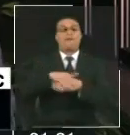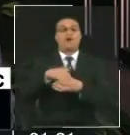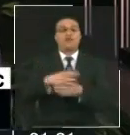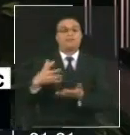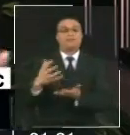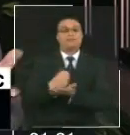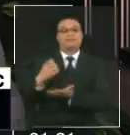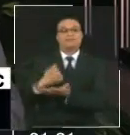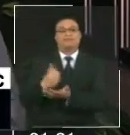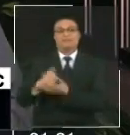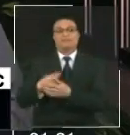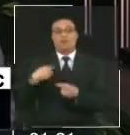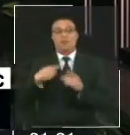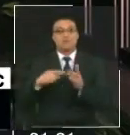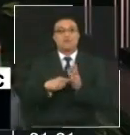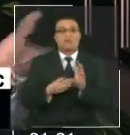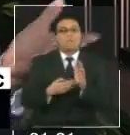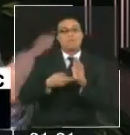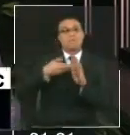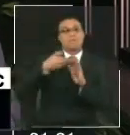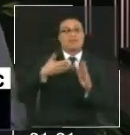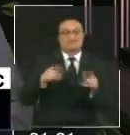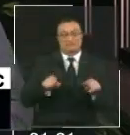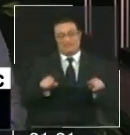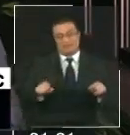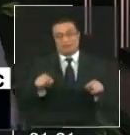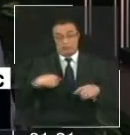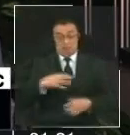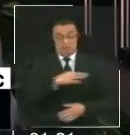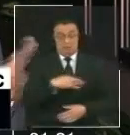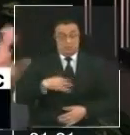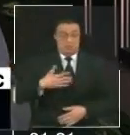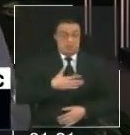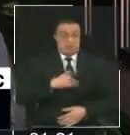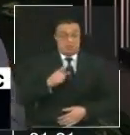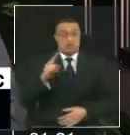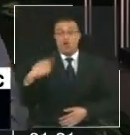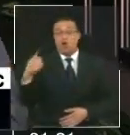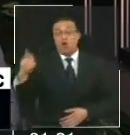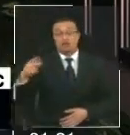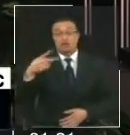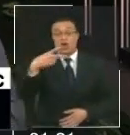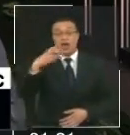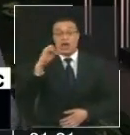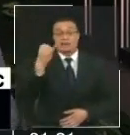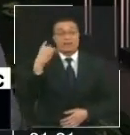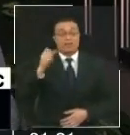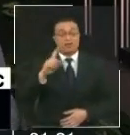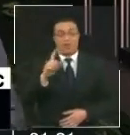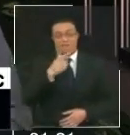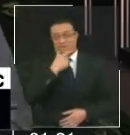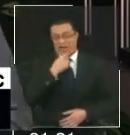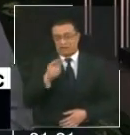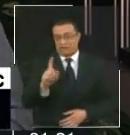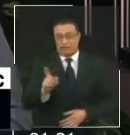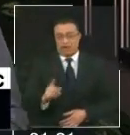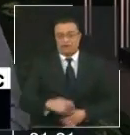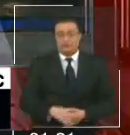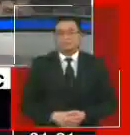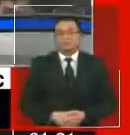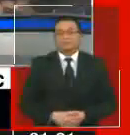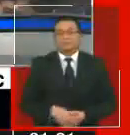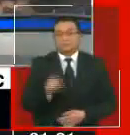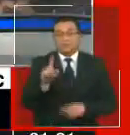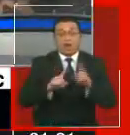votos, para tratar de andarse un par de puntos. Y eso, ni para este ministro de Hacienda, ni para ningún ministro de Hacienda, nunca es fácil. ¿Y alguna de